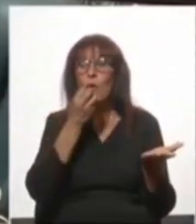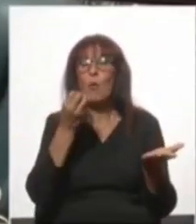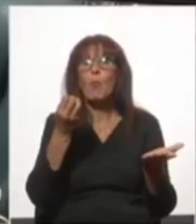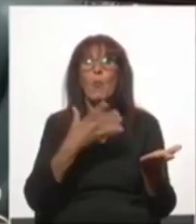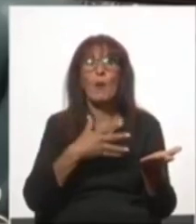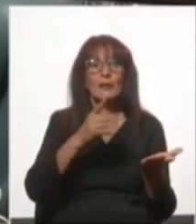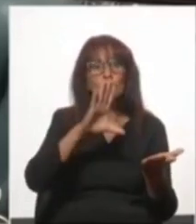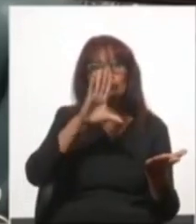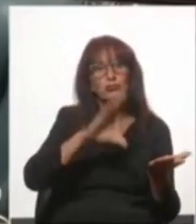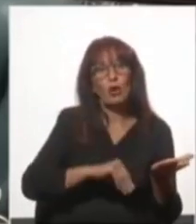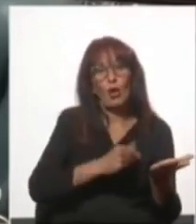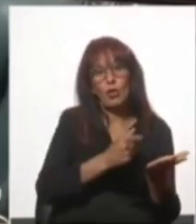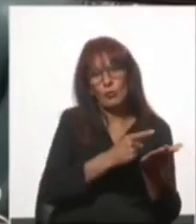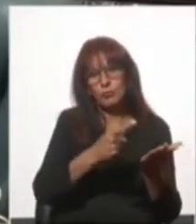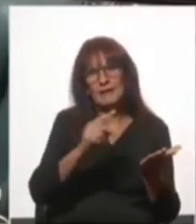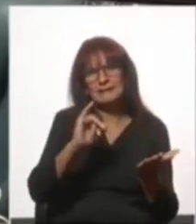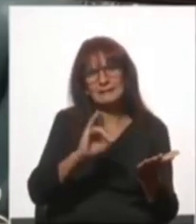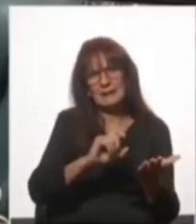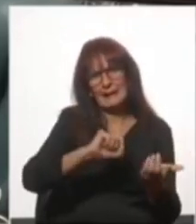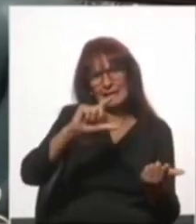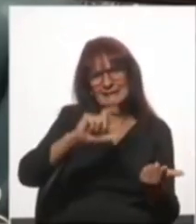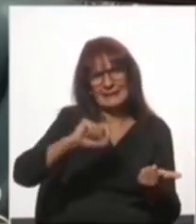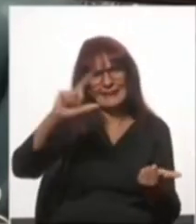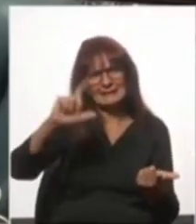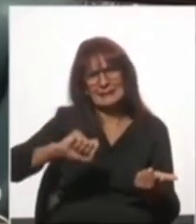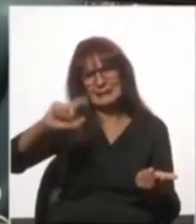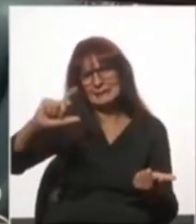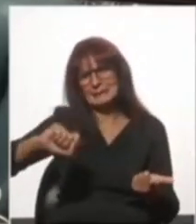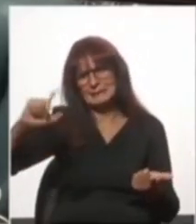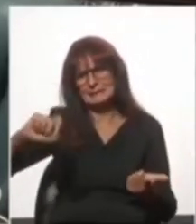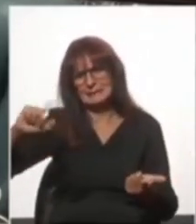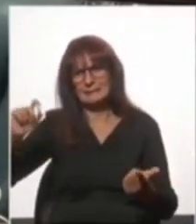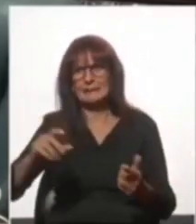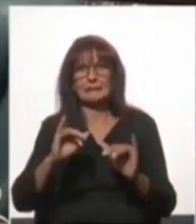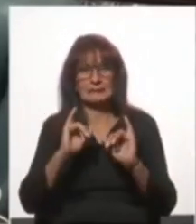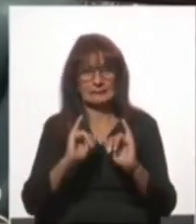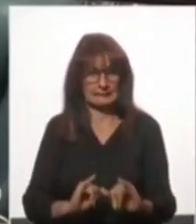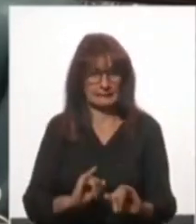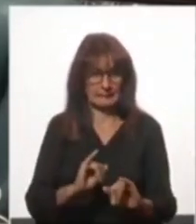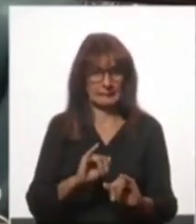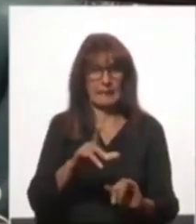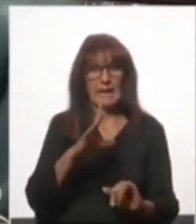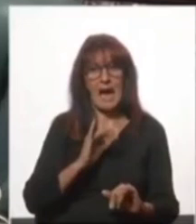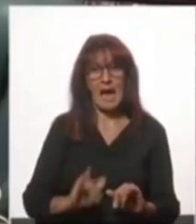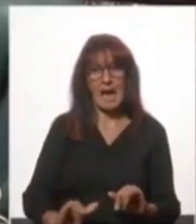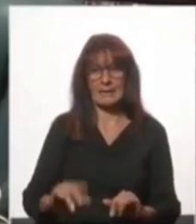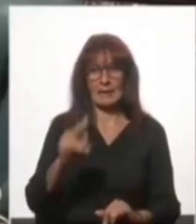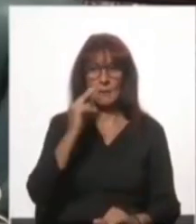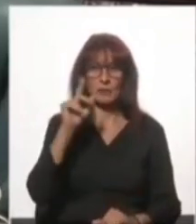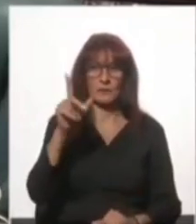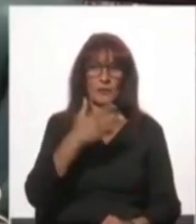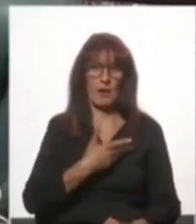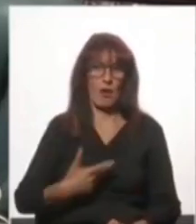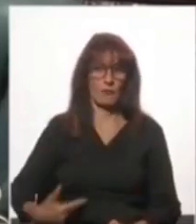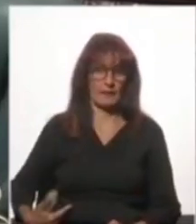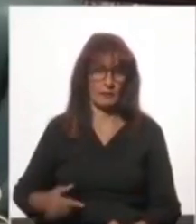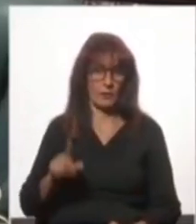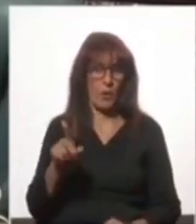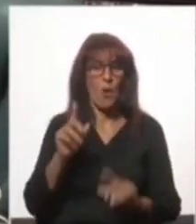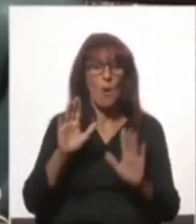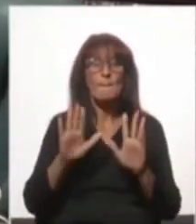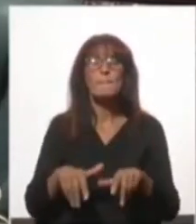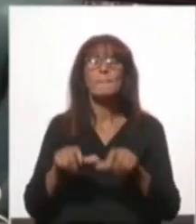los supuestos de crecimiento y todo lo demás que está en la exposición de motivos del gobierno. O sea, con su